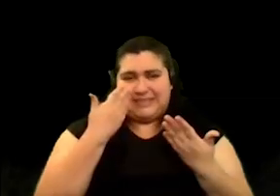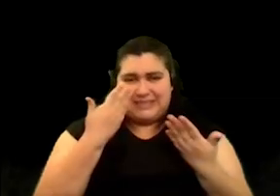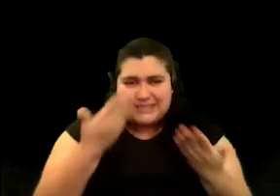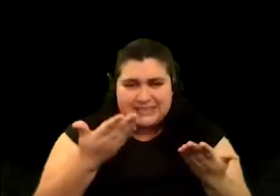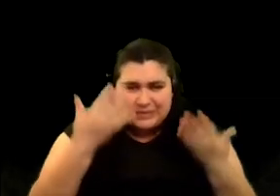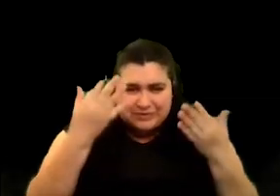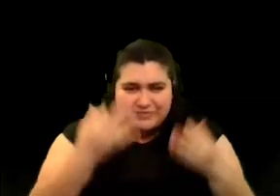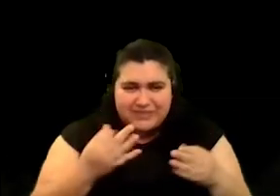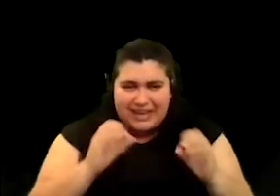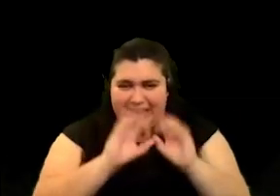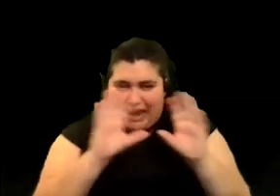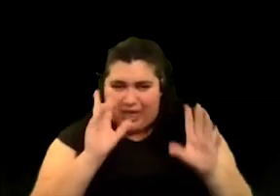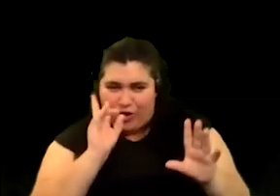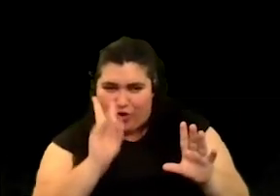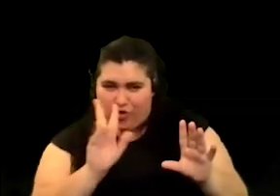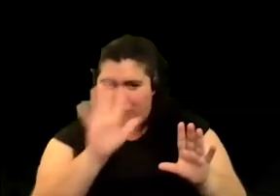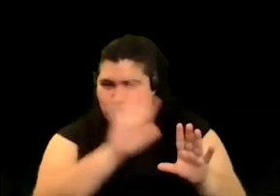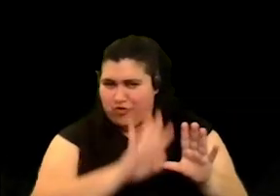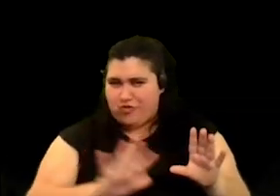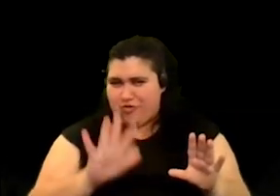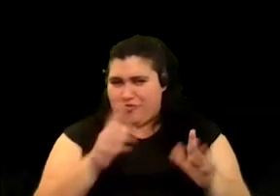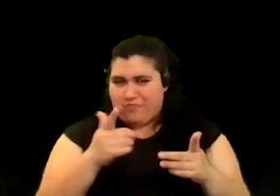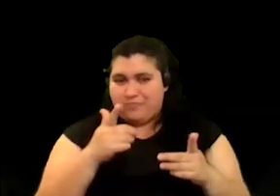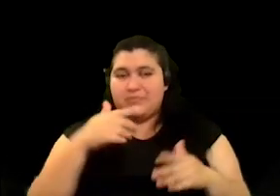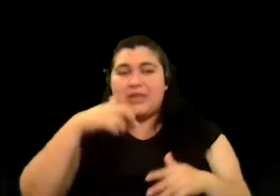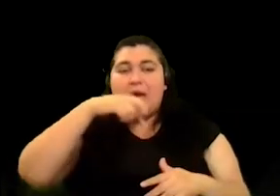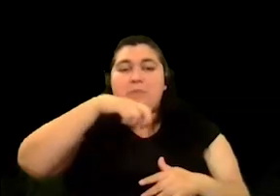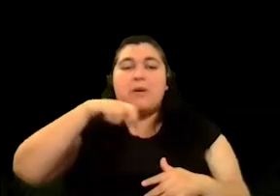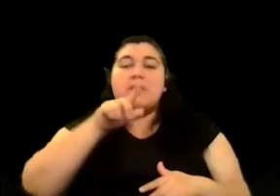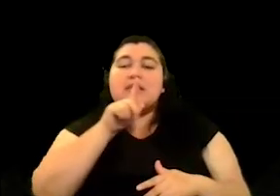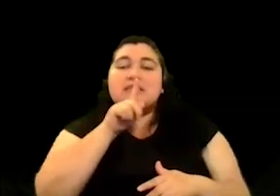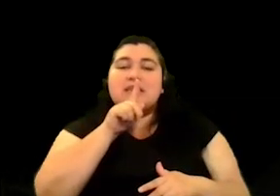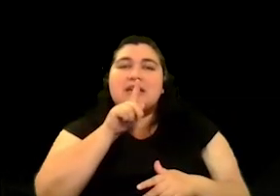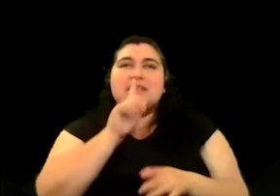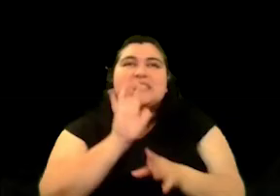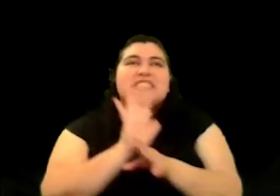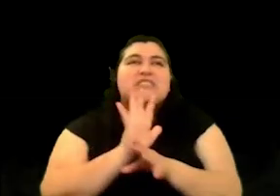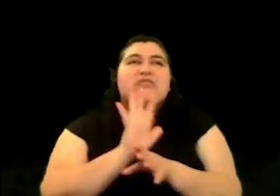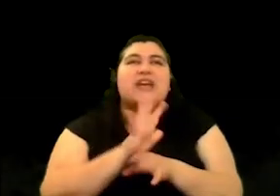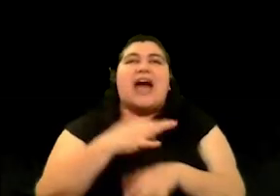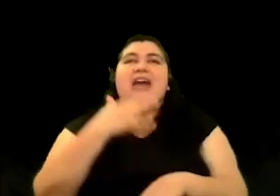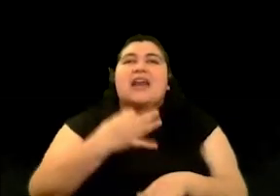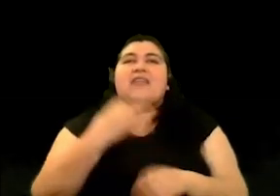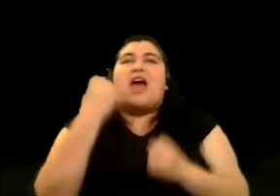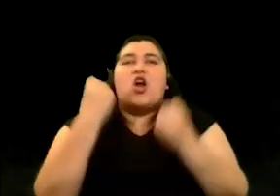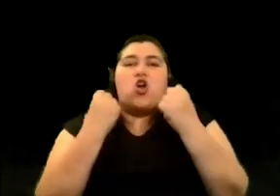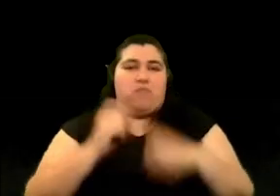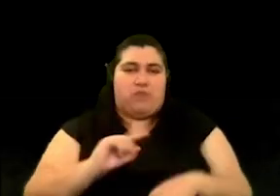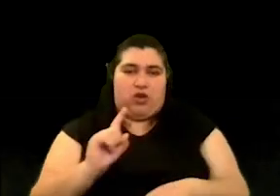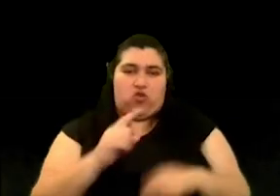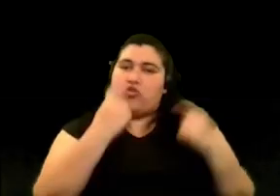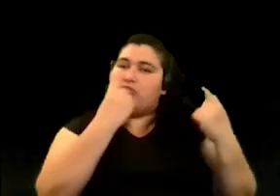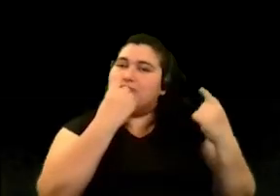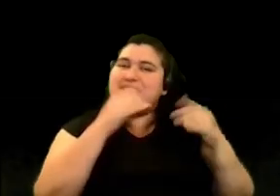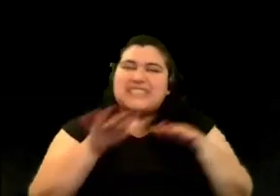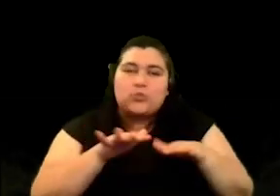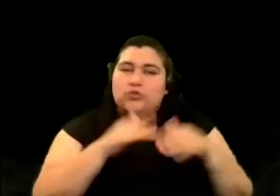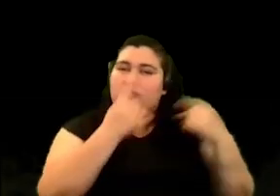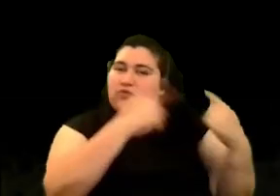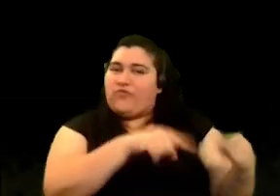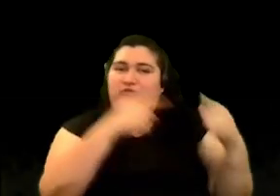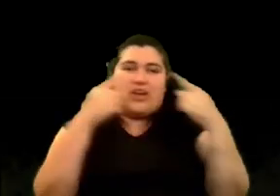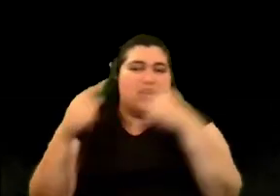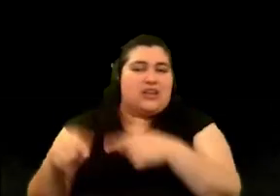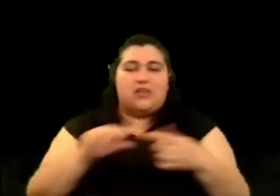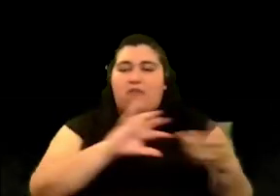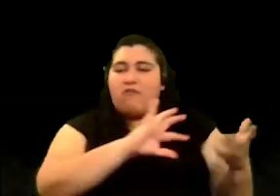cuestión. PPT no es realidad económica. son cosas diferentes y atacan a diferentes formas